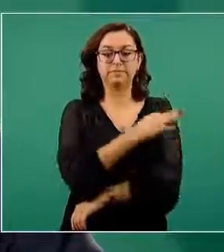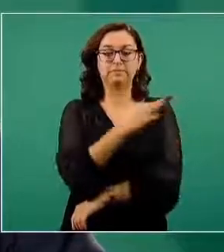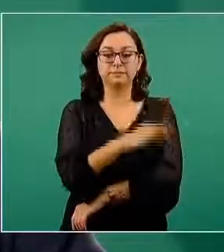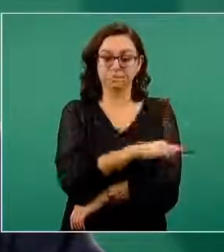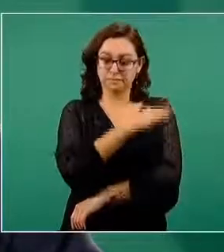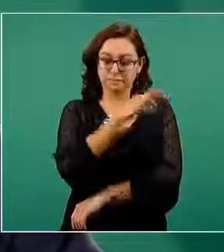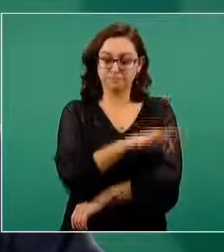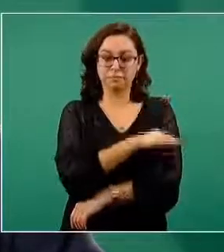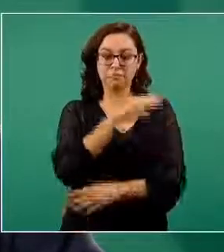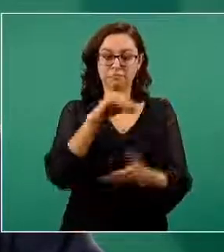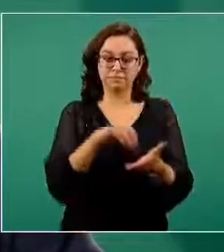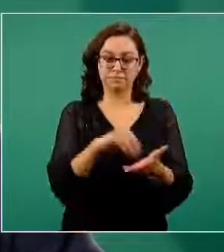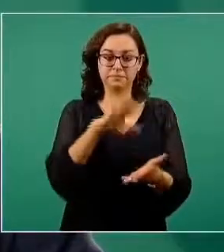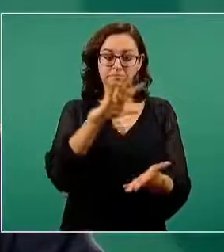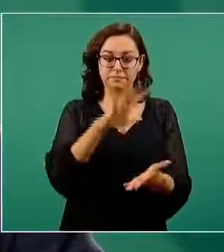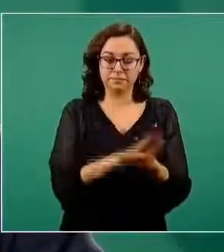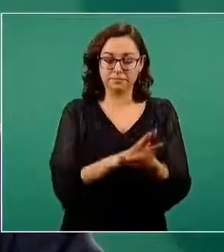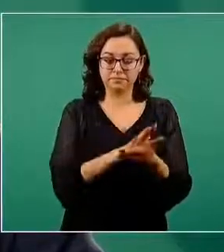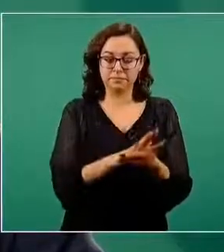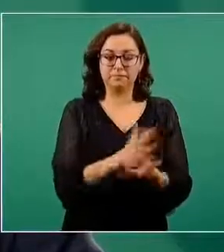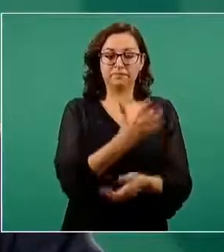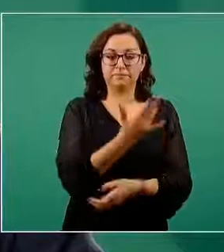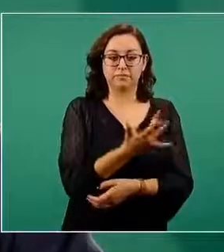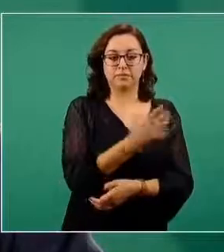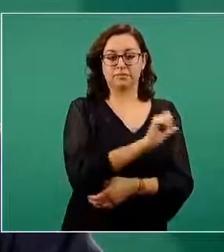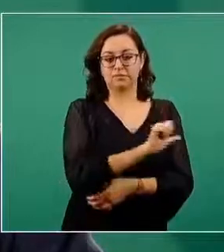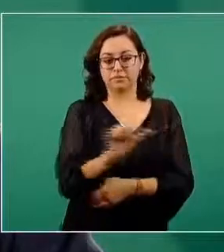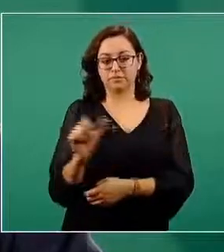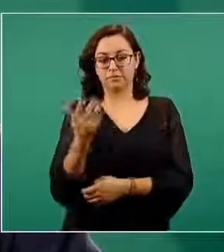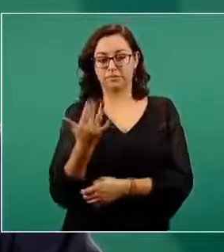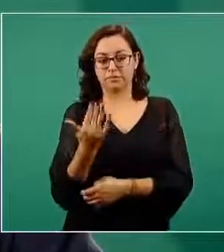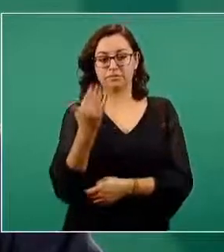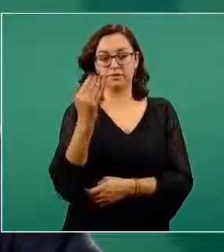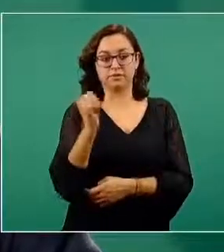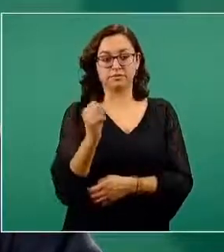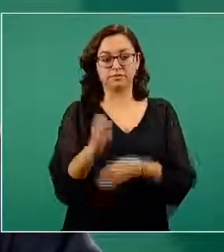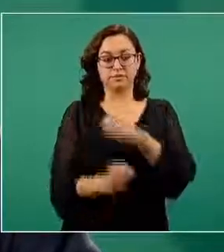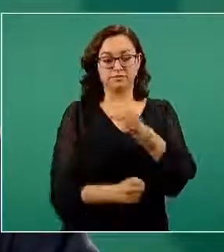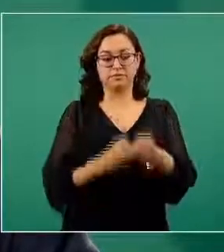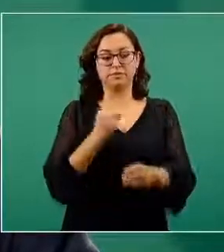Vacúnese y regístrese en este momento de 50 años en adelante de edad,